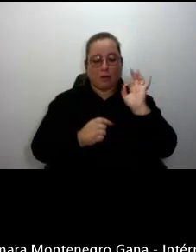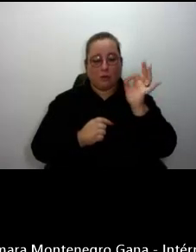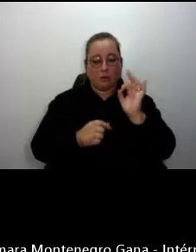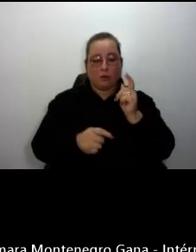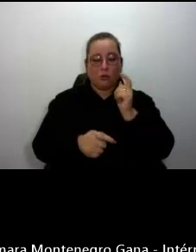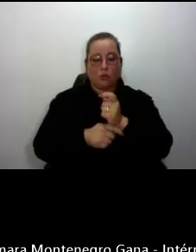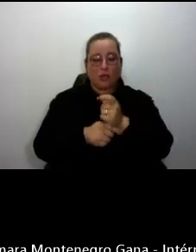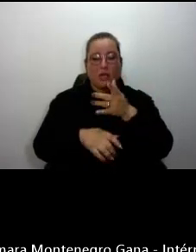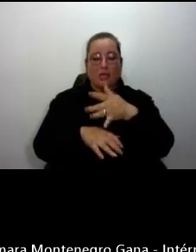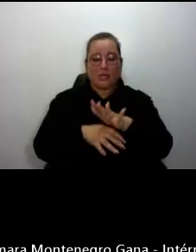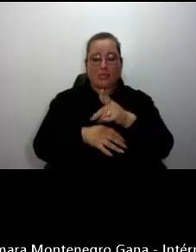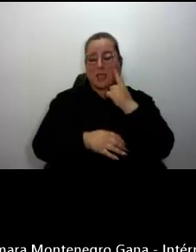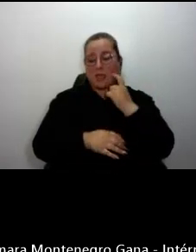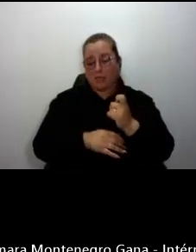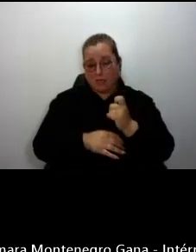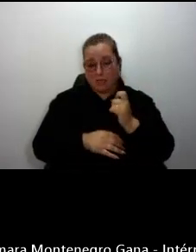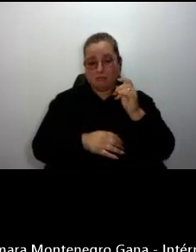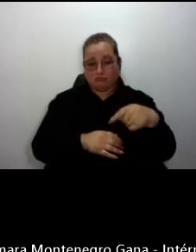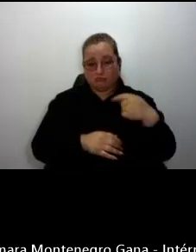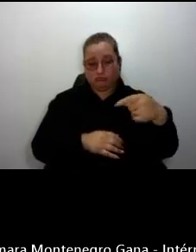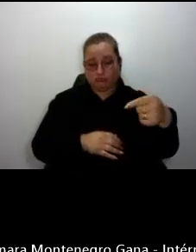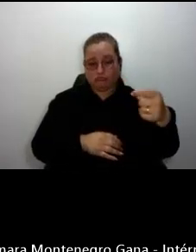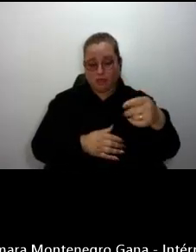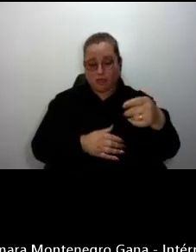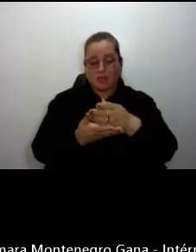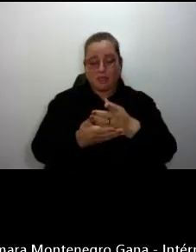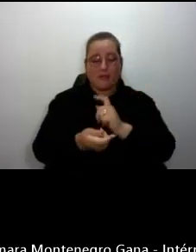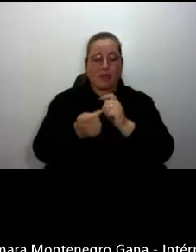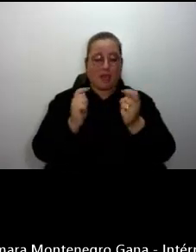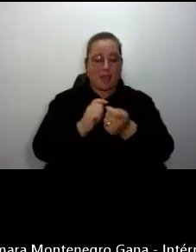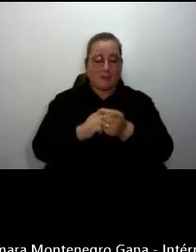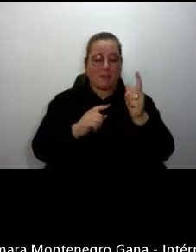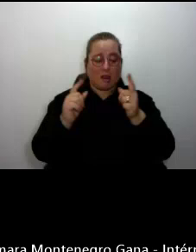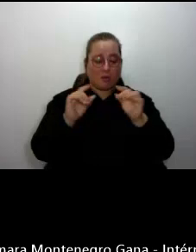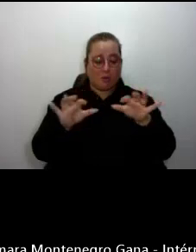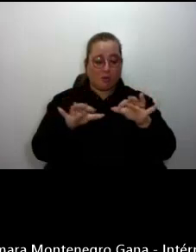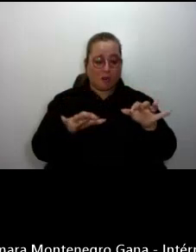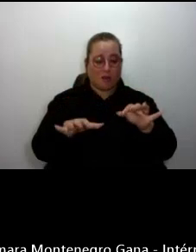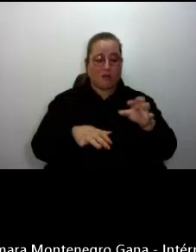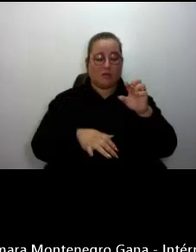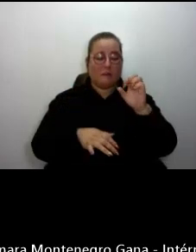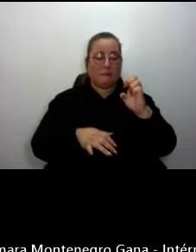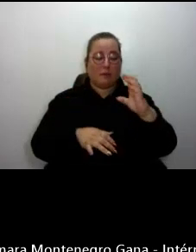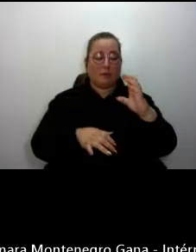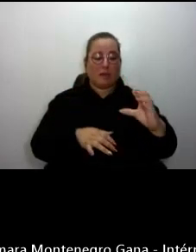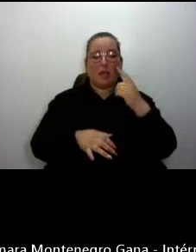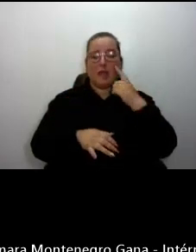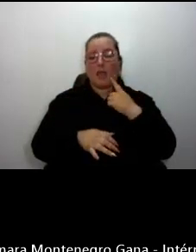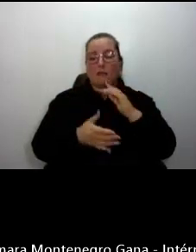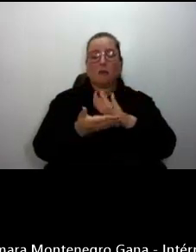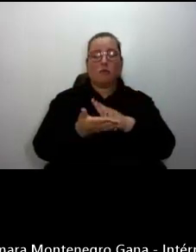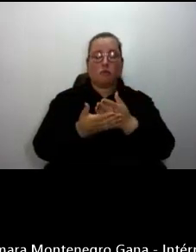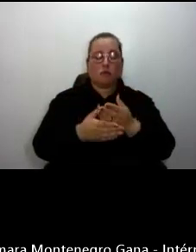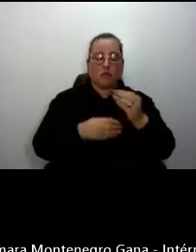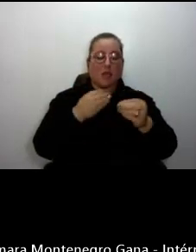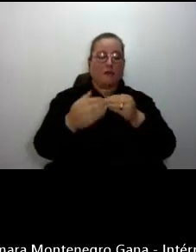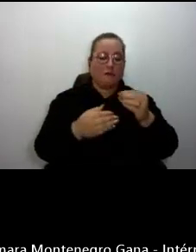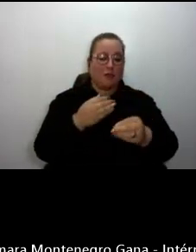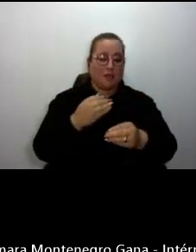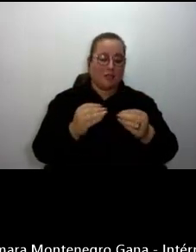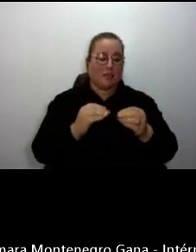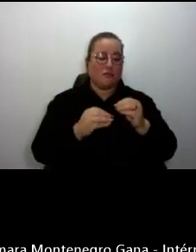cada 15 días, se lleva a cabo esta actualización y evaluación del PAEC, si es que cómo va, si va surgiendo, si vemos mejor al estudiante